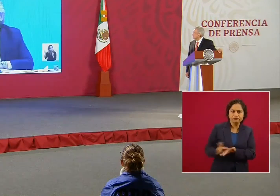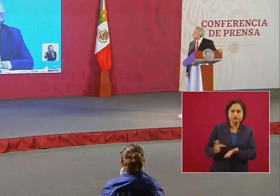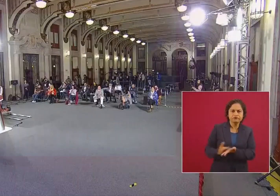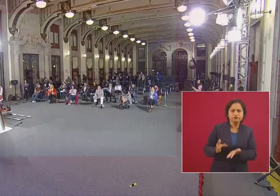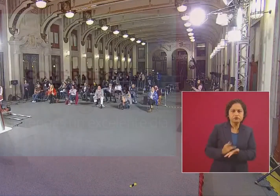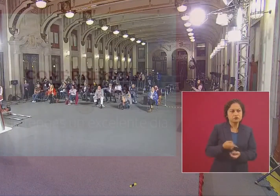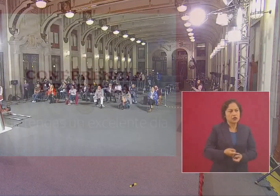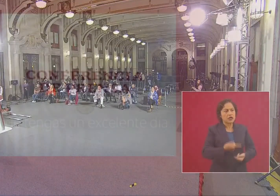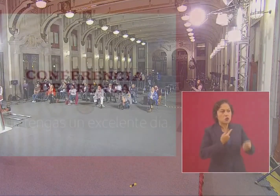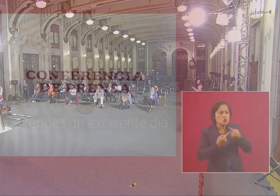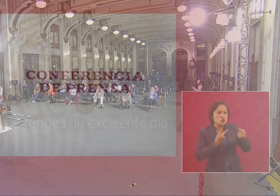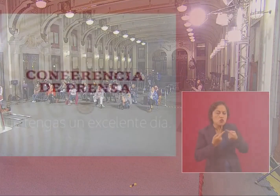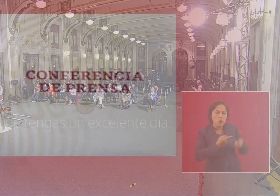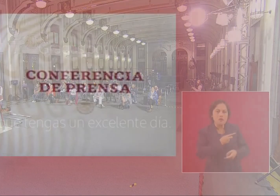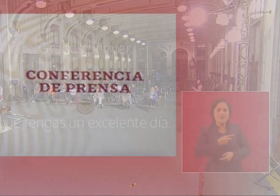Gracias.